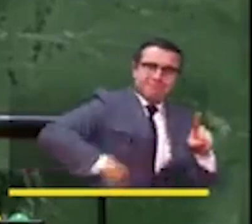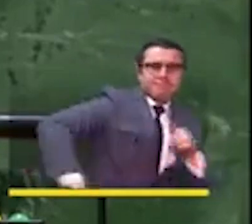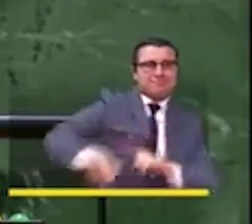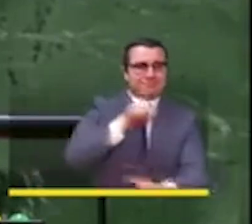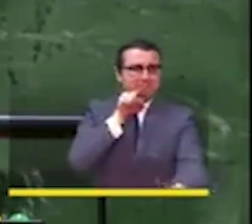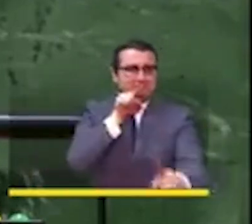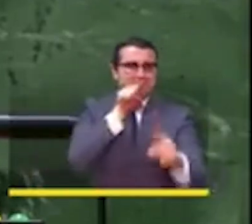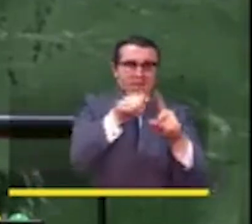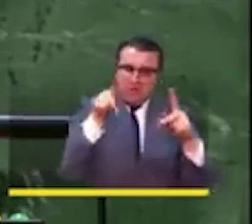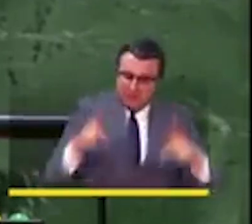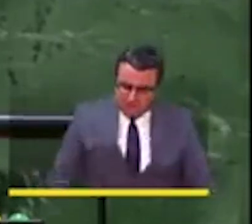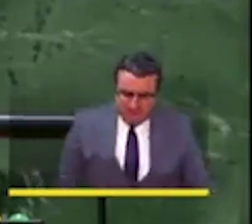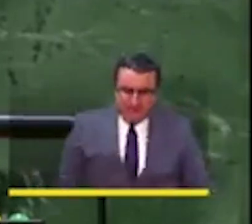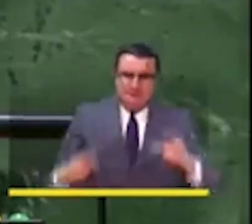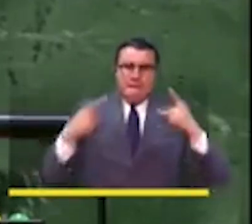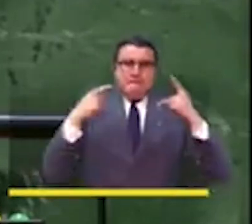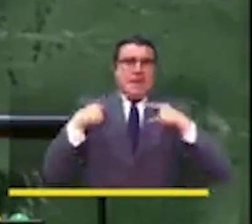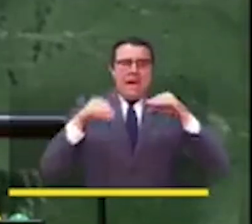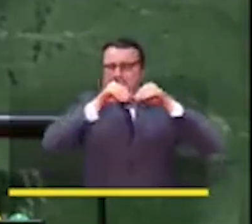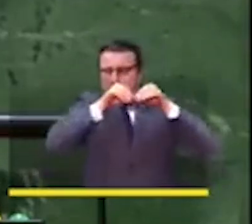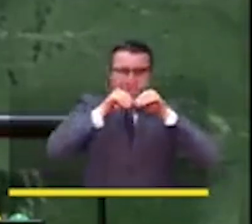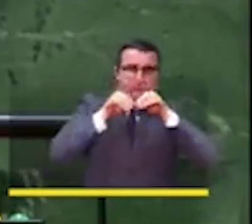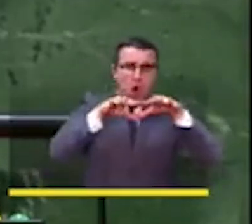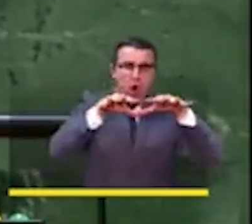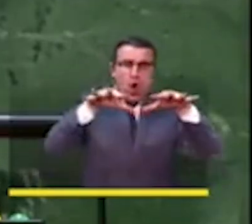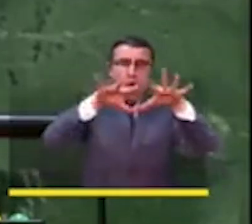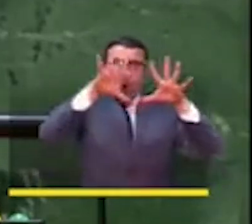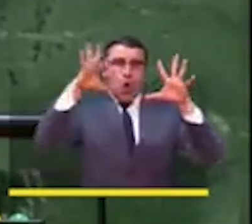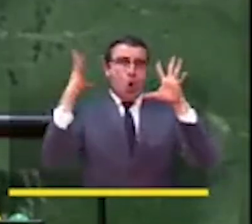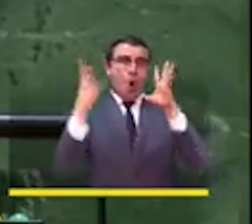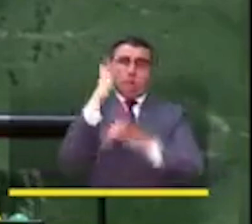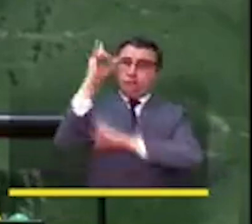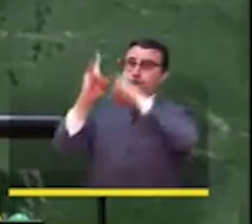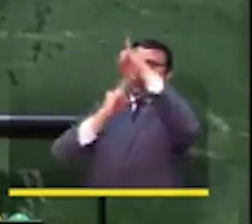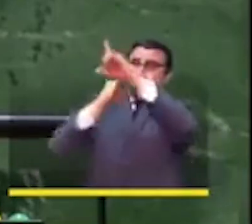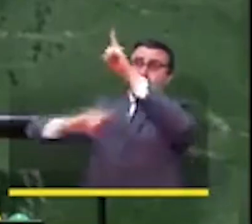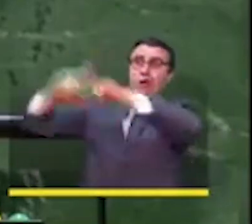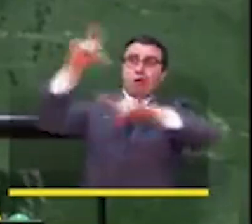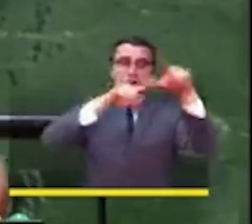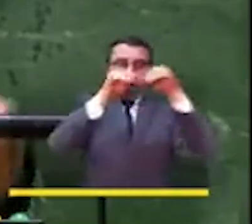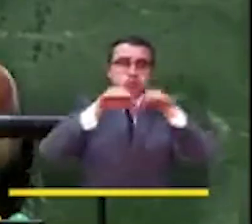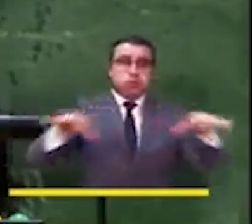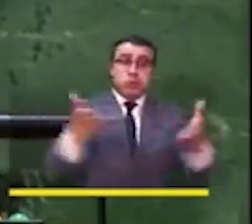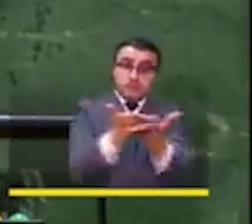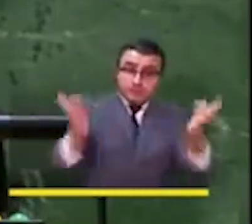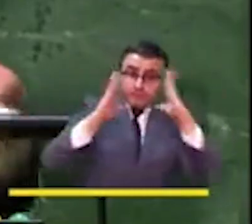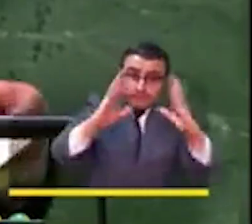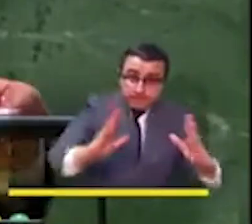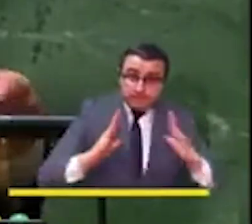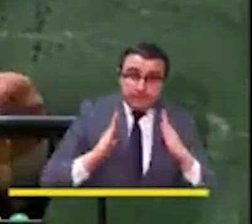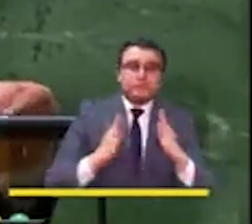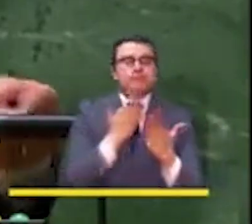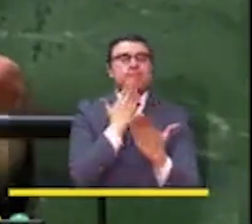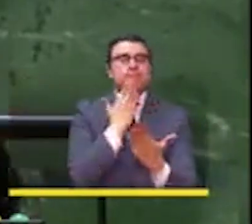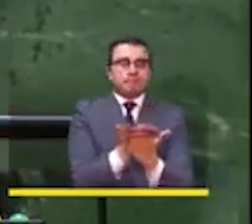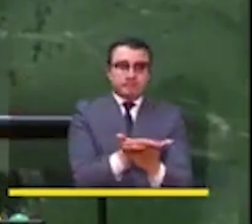expandir el virus de la vida por las estrellas del universo. Gracias, muy amables.